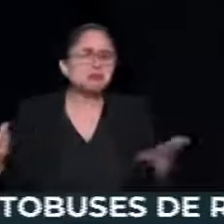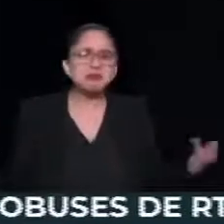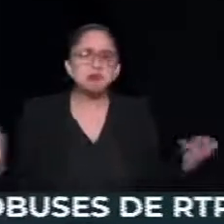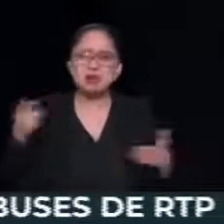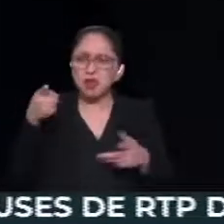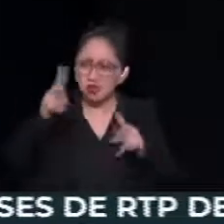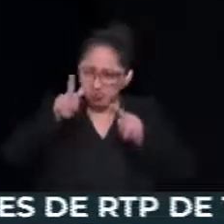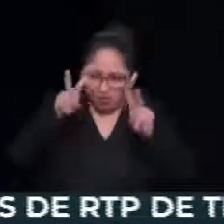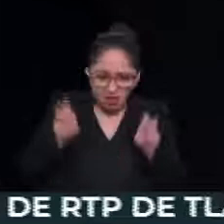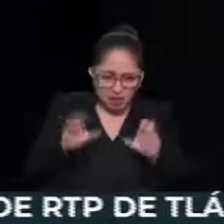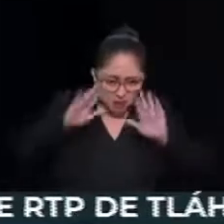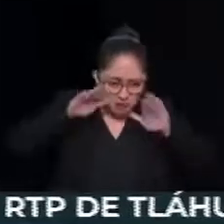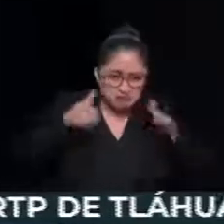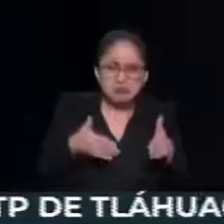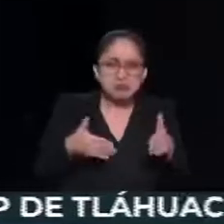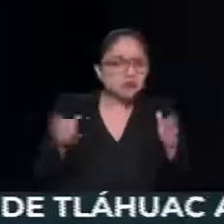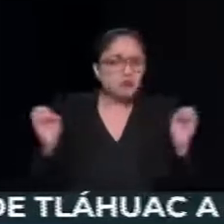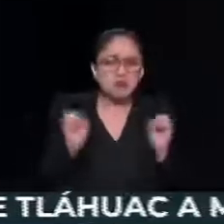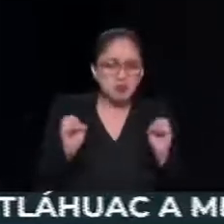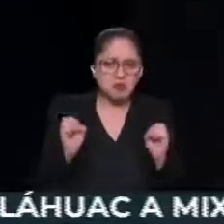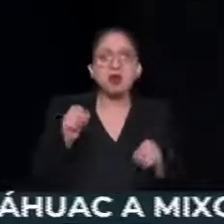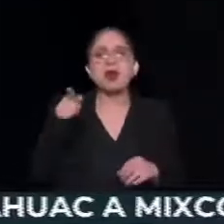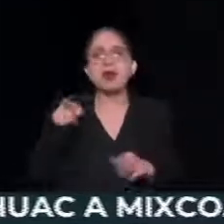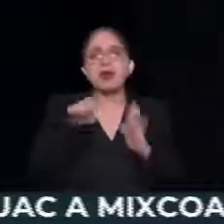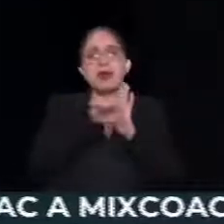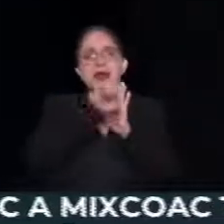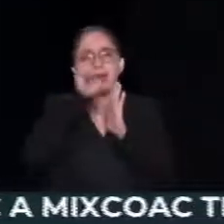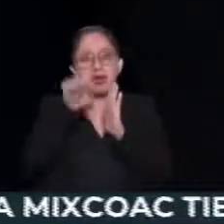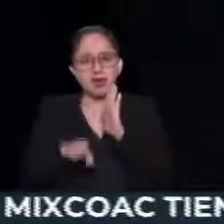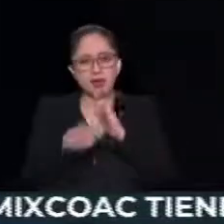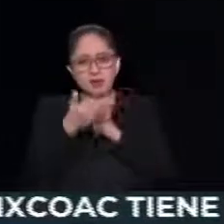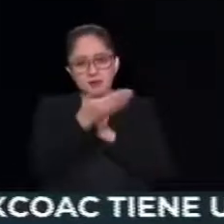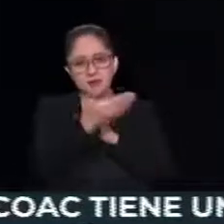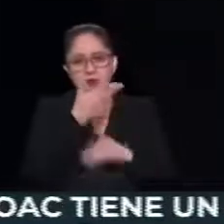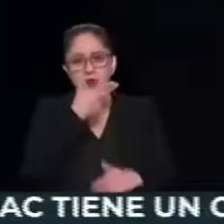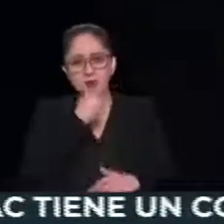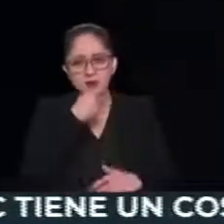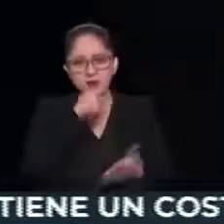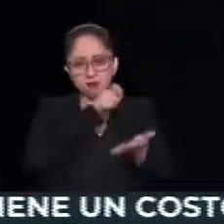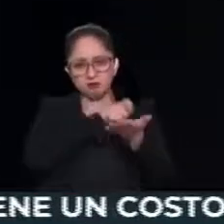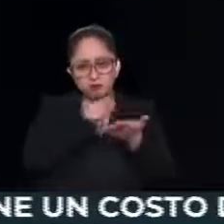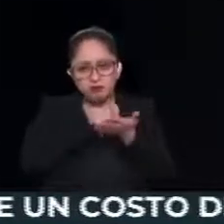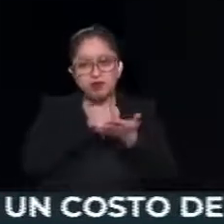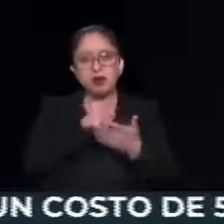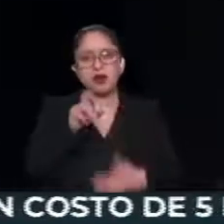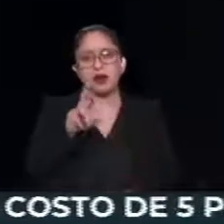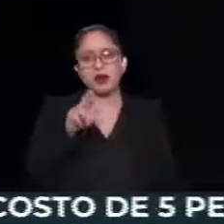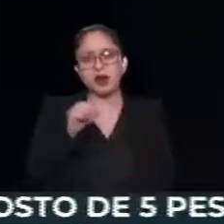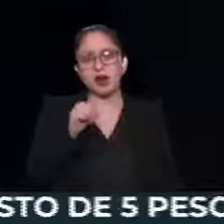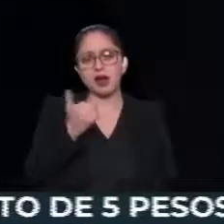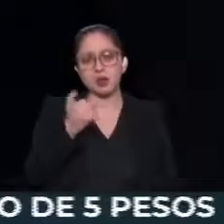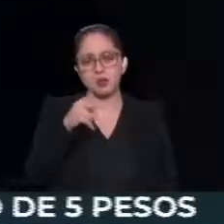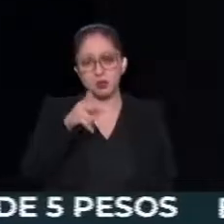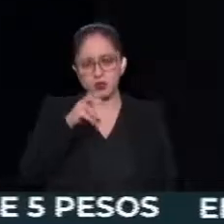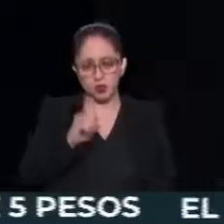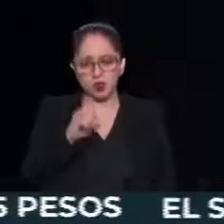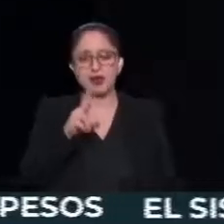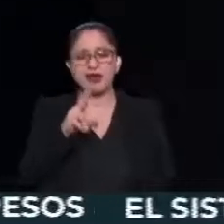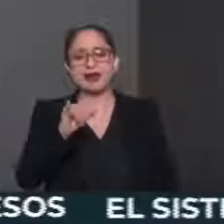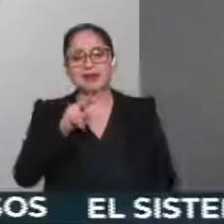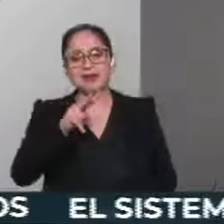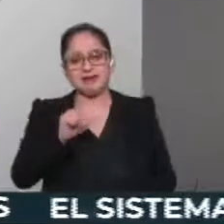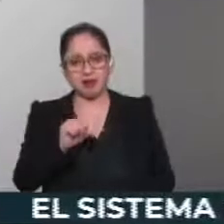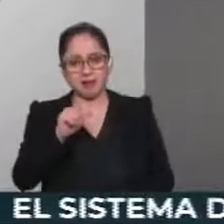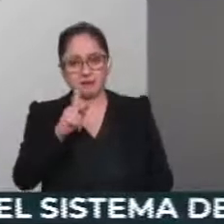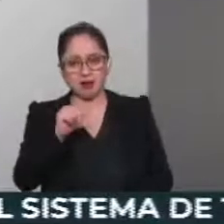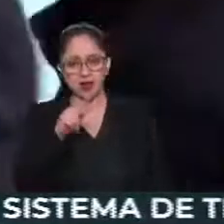excepciones honrosas, pero puso como ejemplo al columnista Raimundo Rivapalacio, que escribió sobre